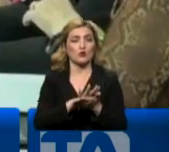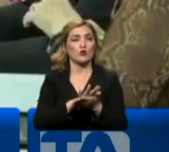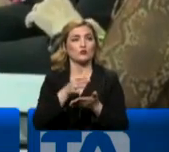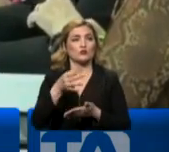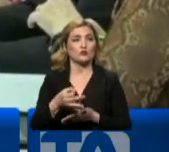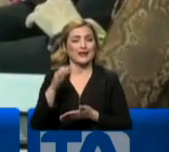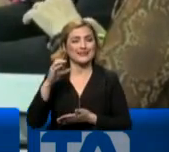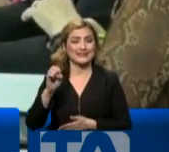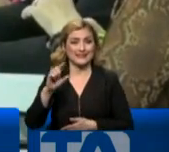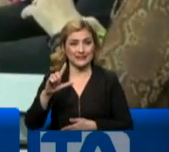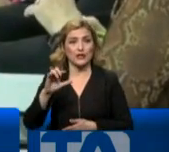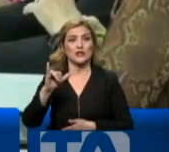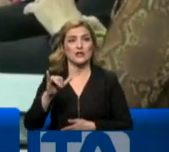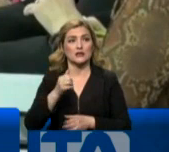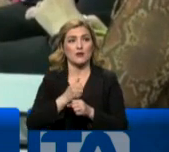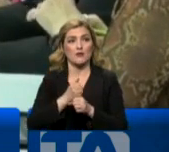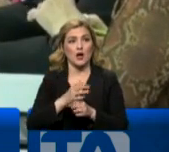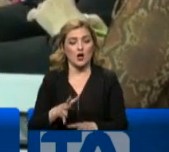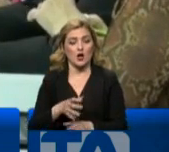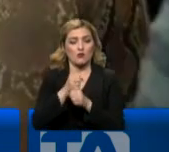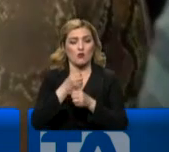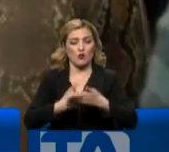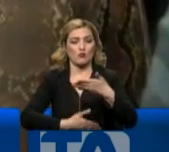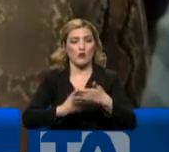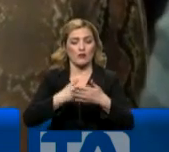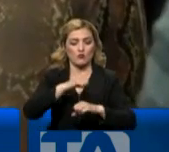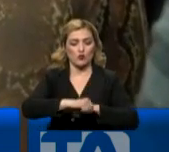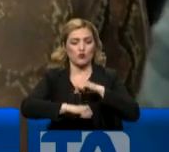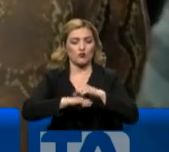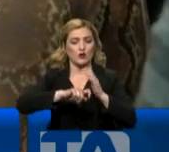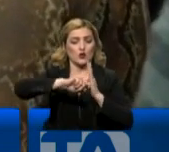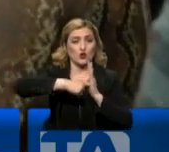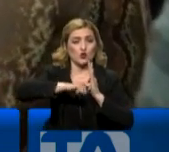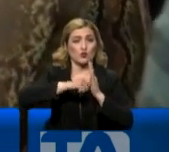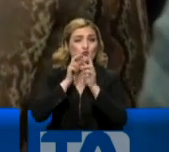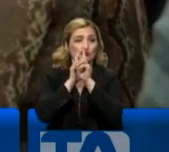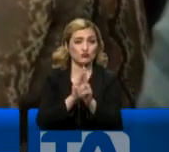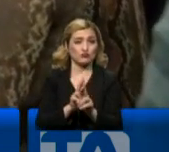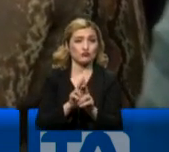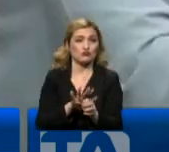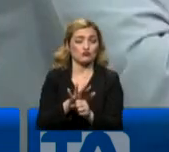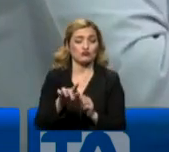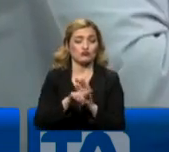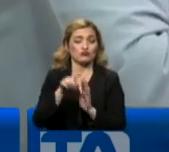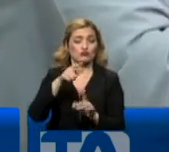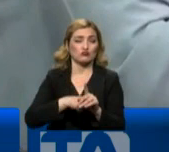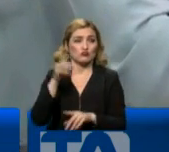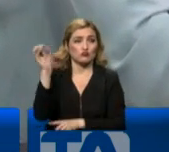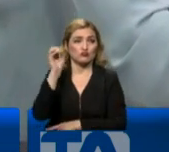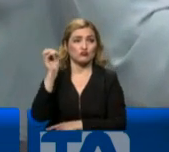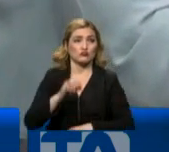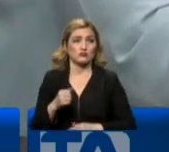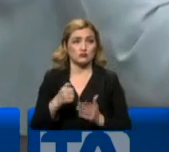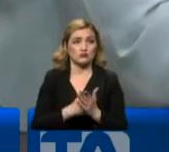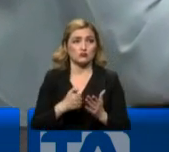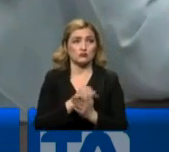Celi, quien trabaja en la recuperación de los documentos y de la infraestructura de la Contraloría que resultaron afectados en el paro de octubre, dijo que la